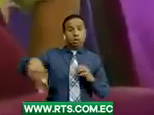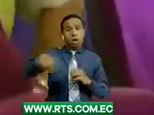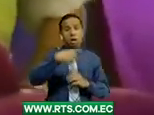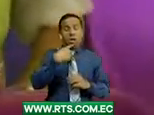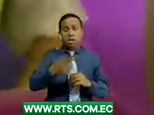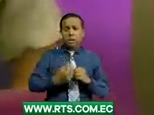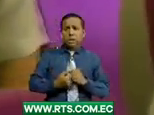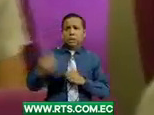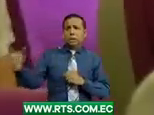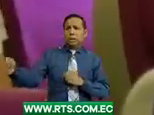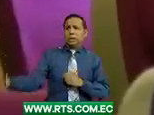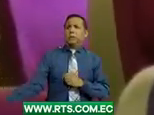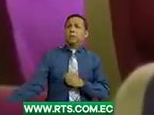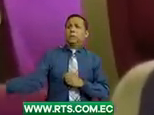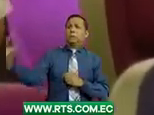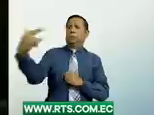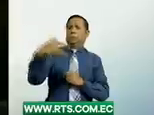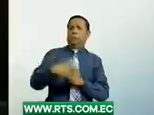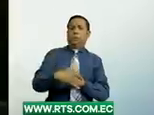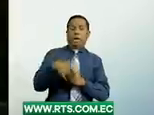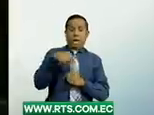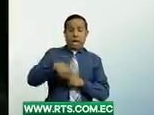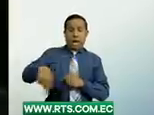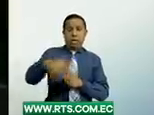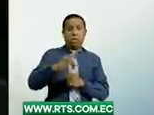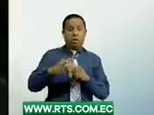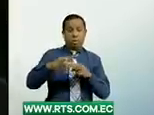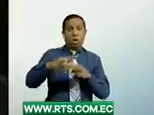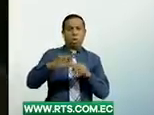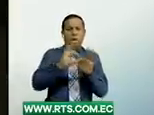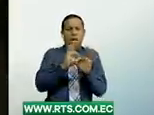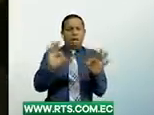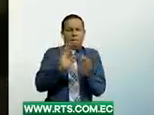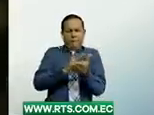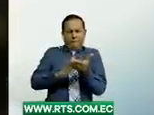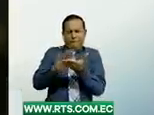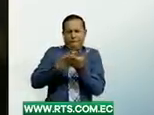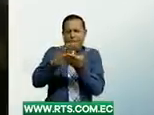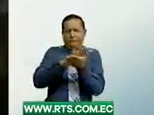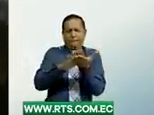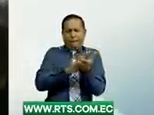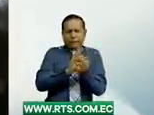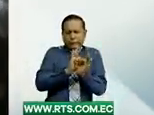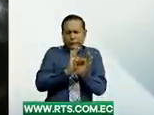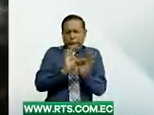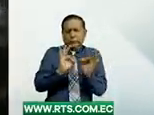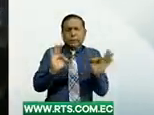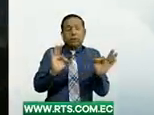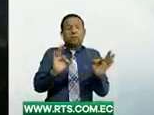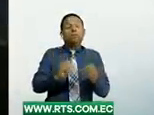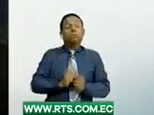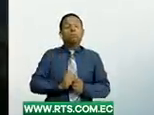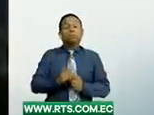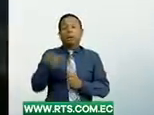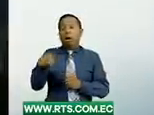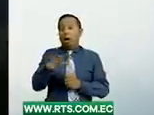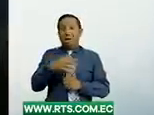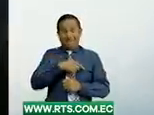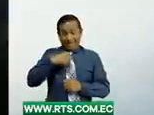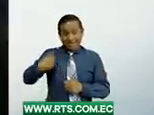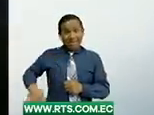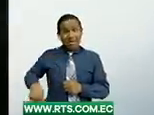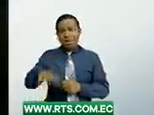aviones que regresan del gigante asiático. Así, Wuhan y Hubei parecen ciudades fantasmas, pues la gente se aísla en sus